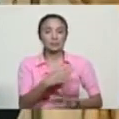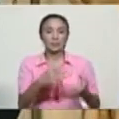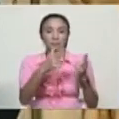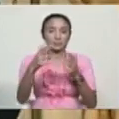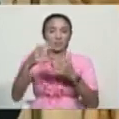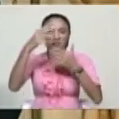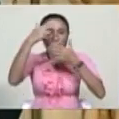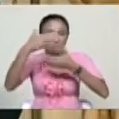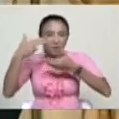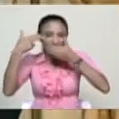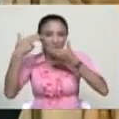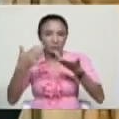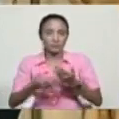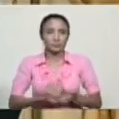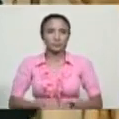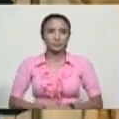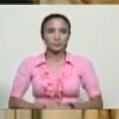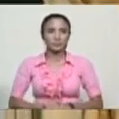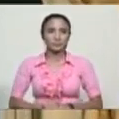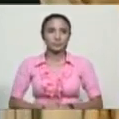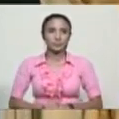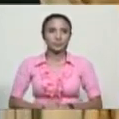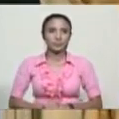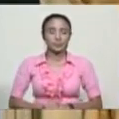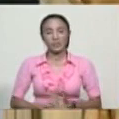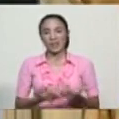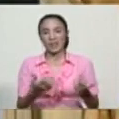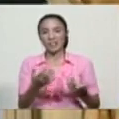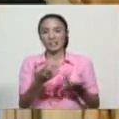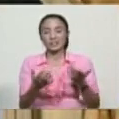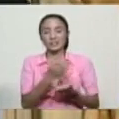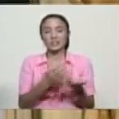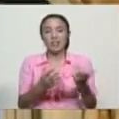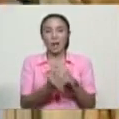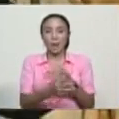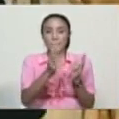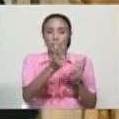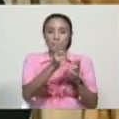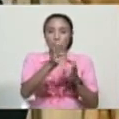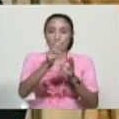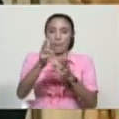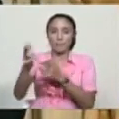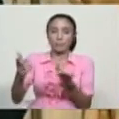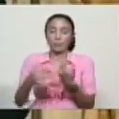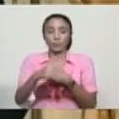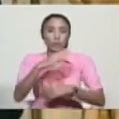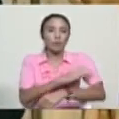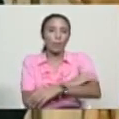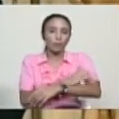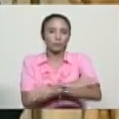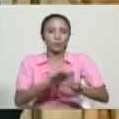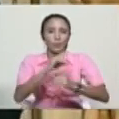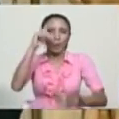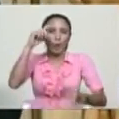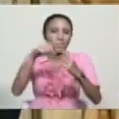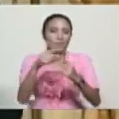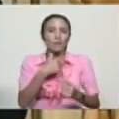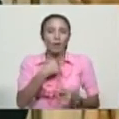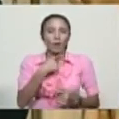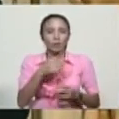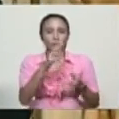guerrerista, a la derecha que saca del camino, por la vía que sea, por la vía judicial